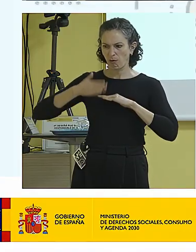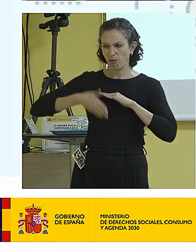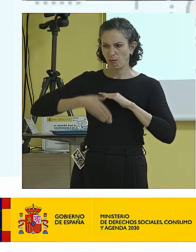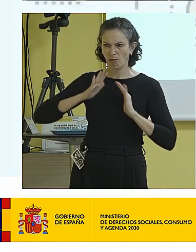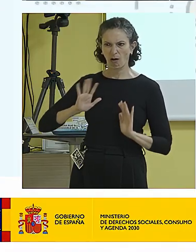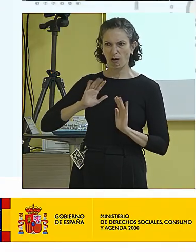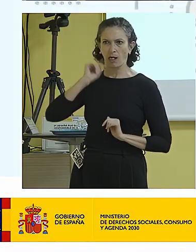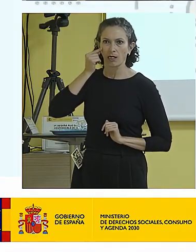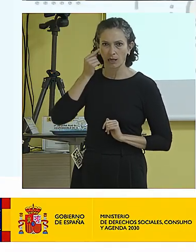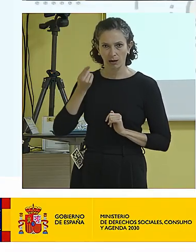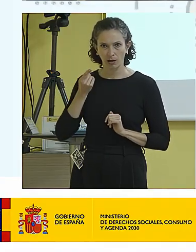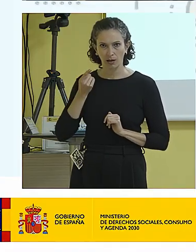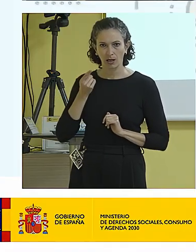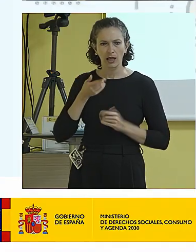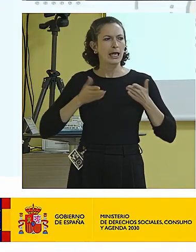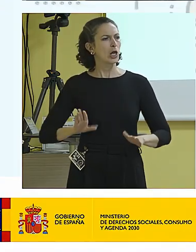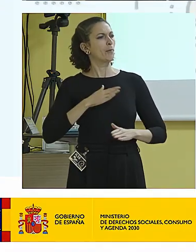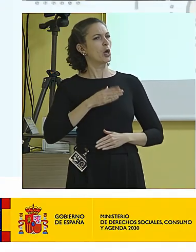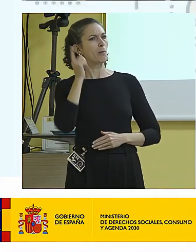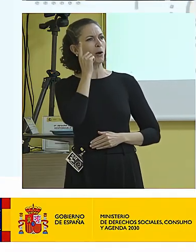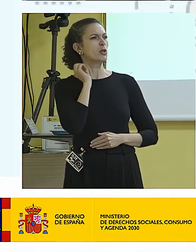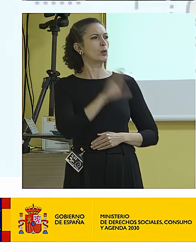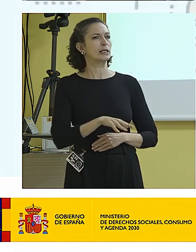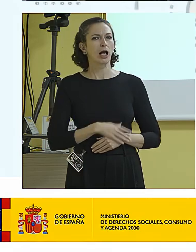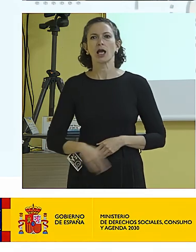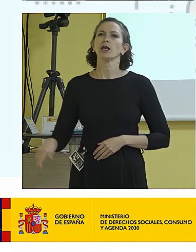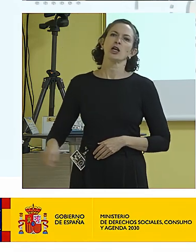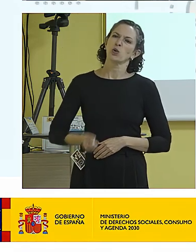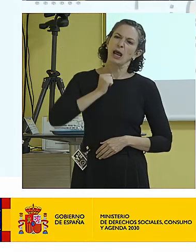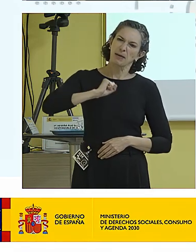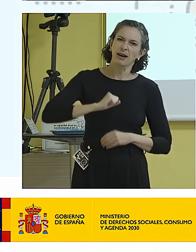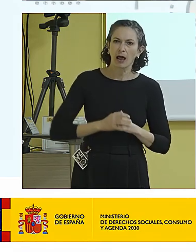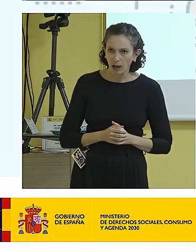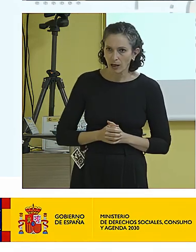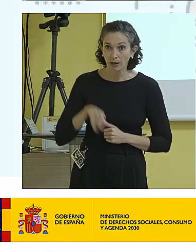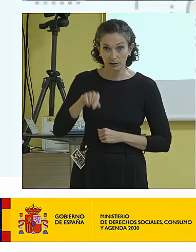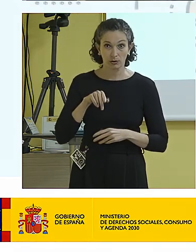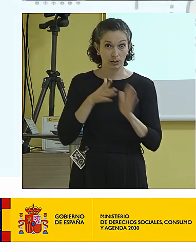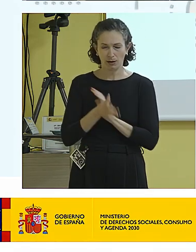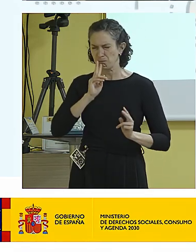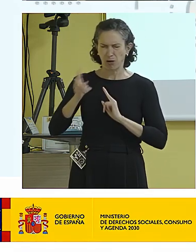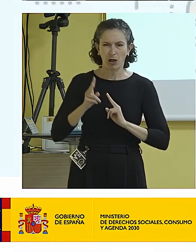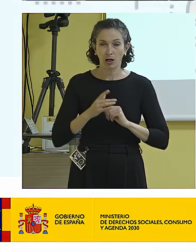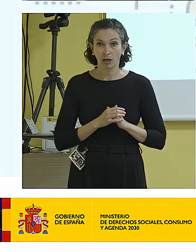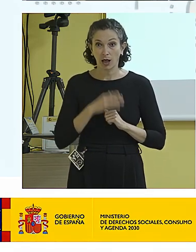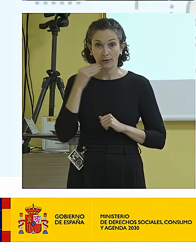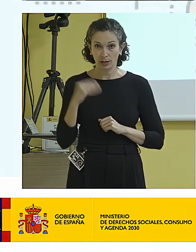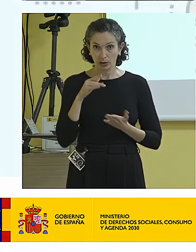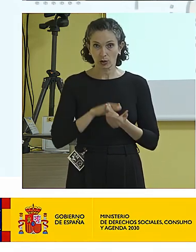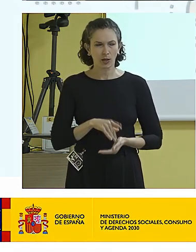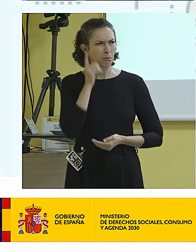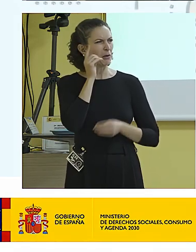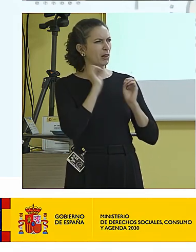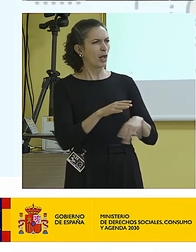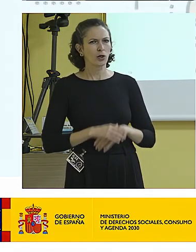esto? Suelta el móvil, hijo mío, y una mierda. Eso es la reactancia, ¿vale? ¿Os ha pasado con algún adolescente? Suelta el